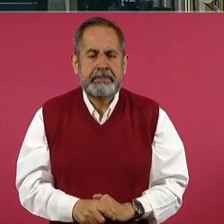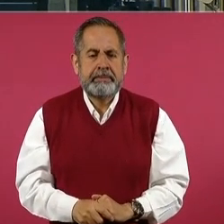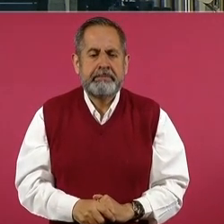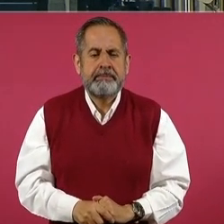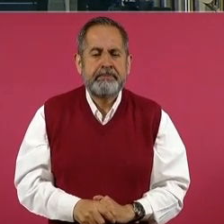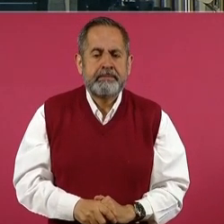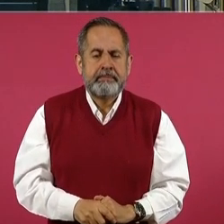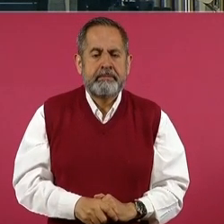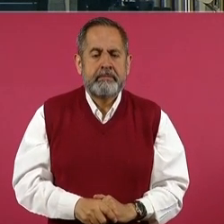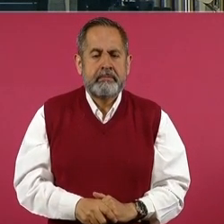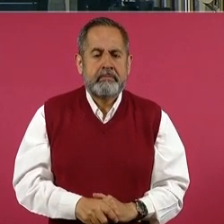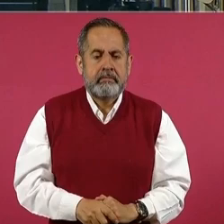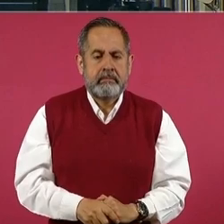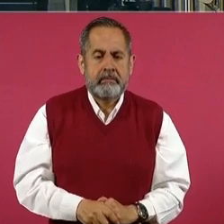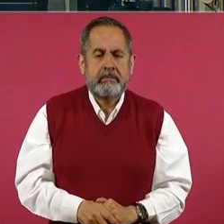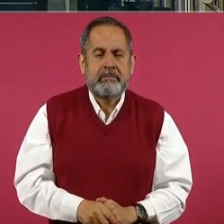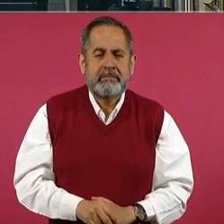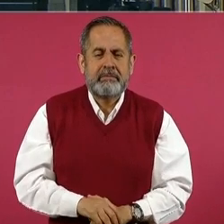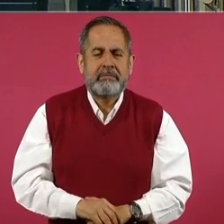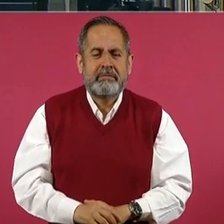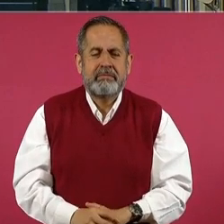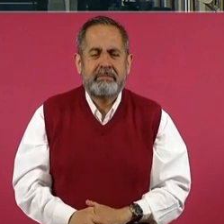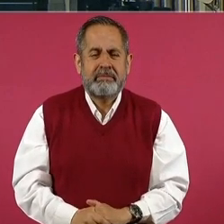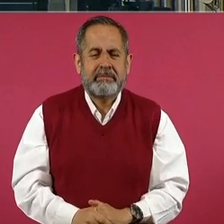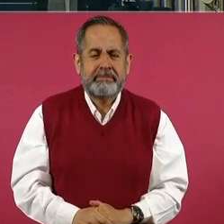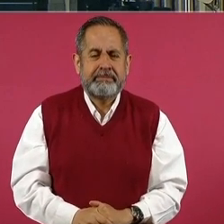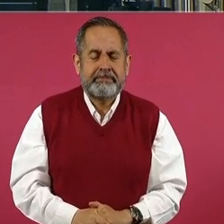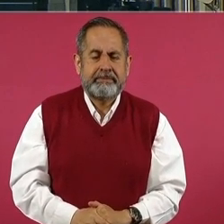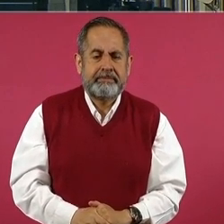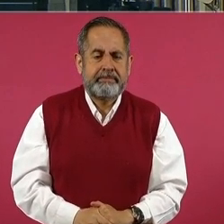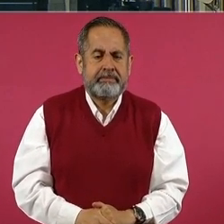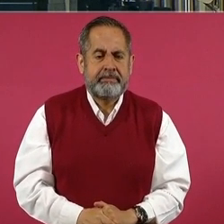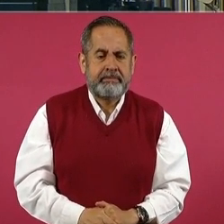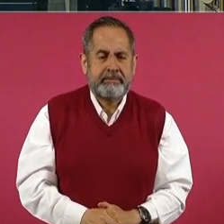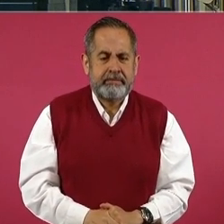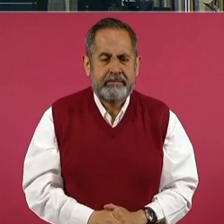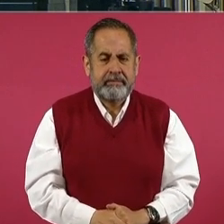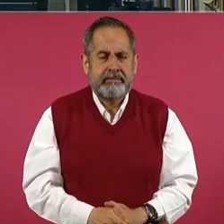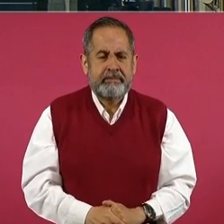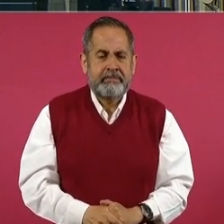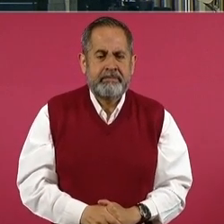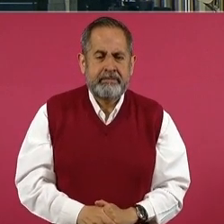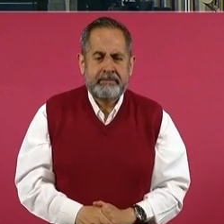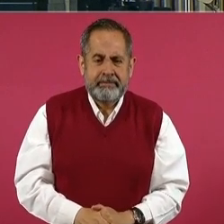¿Contra la presidenta electa por la cercanía que tiene en el equipo? Sí, es